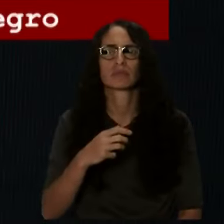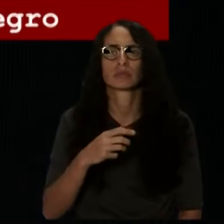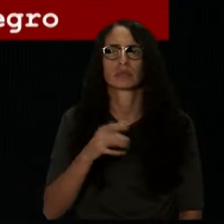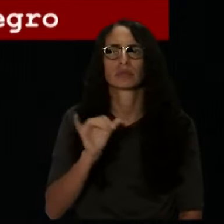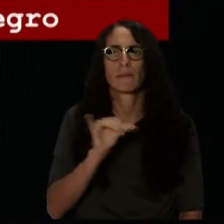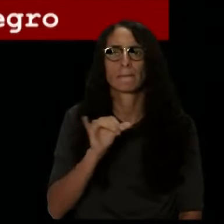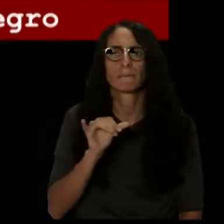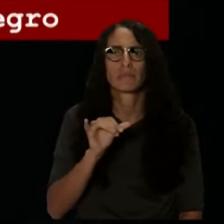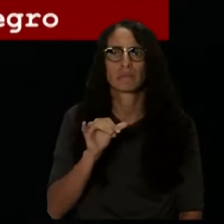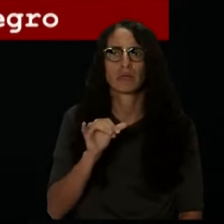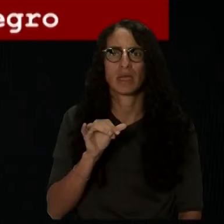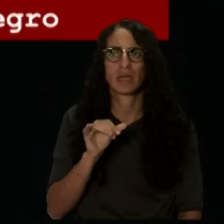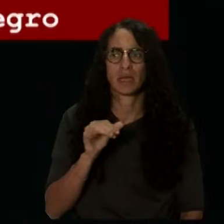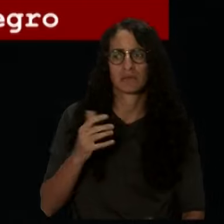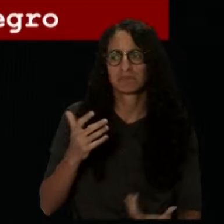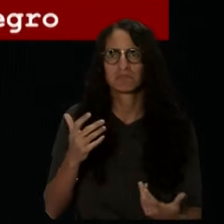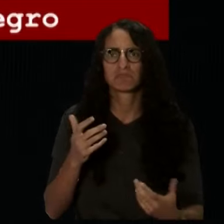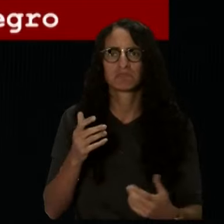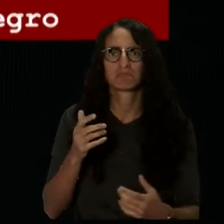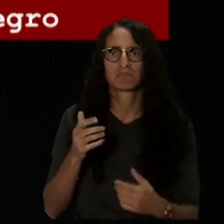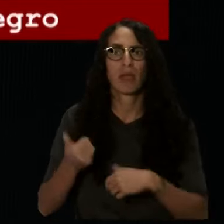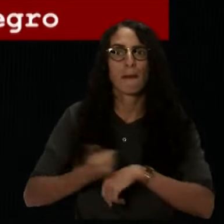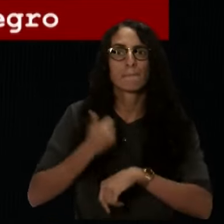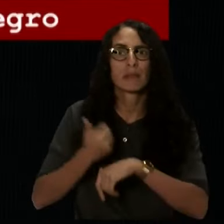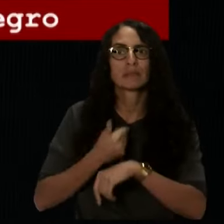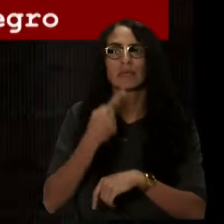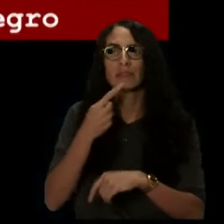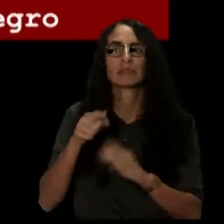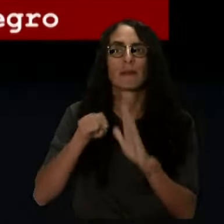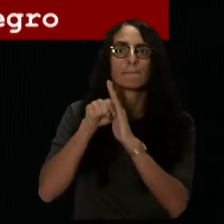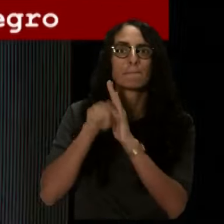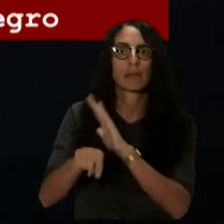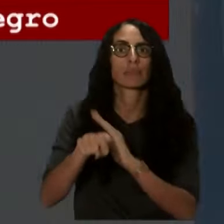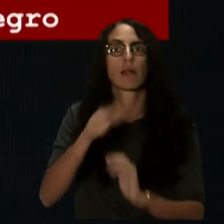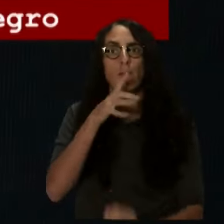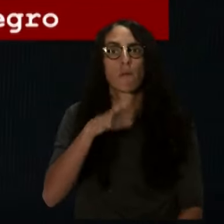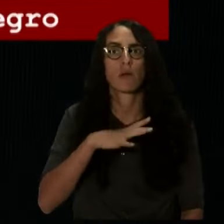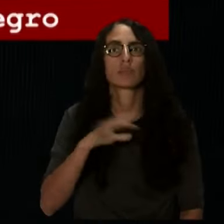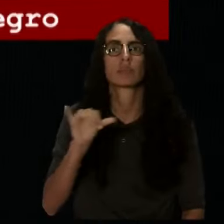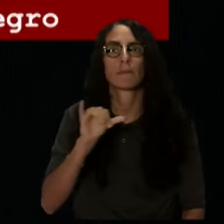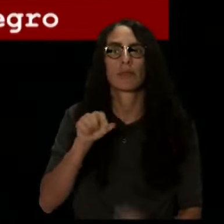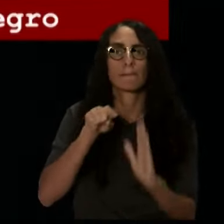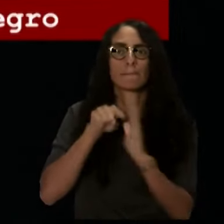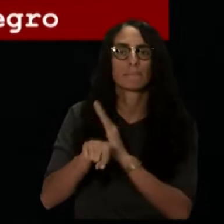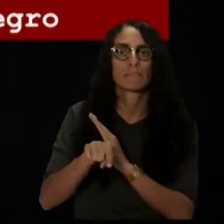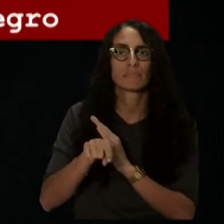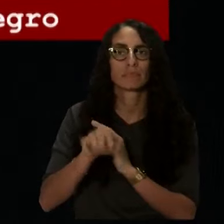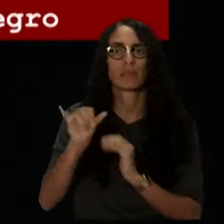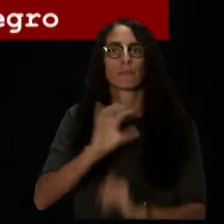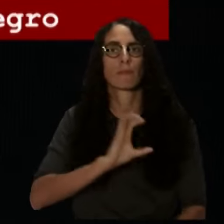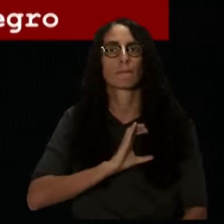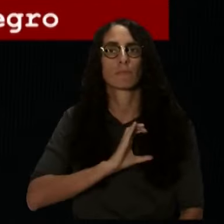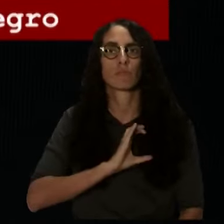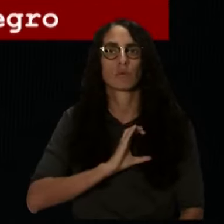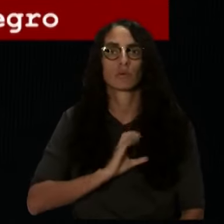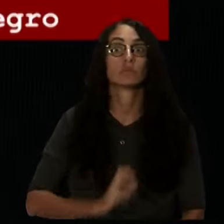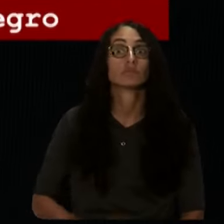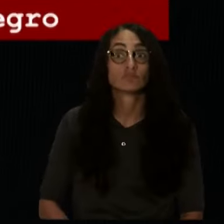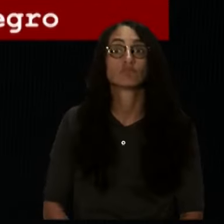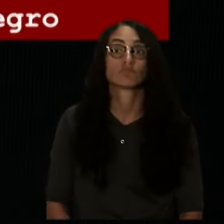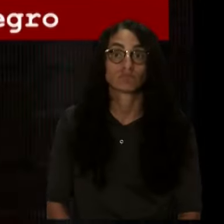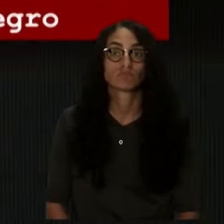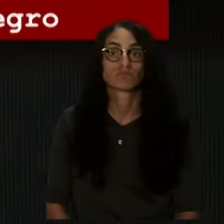manera hostil amenaza con que va a matar La dama y que va a matar al al policía esa y que